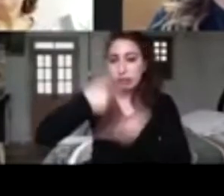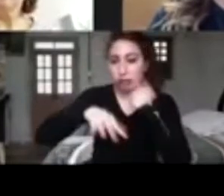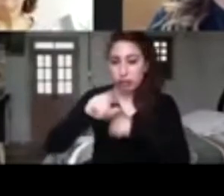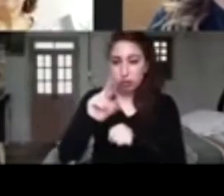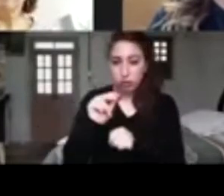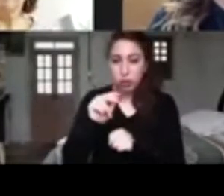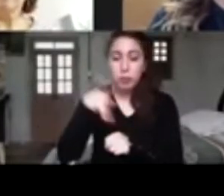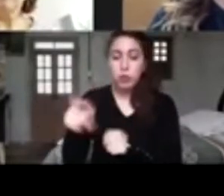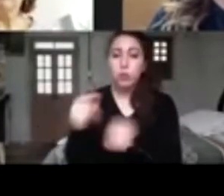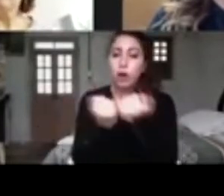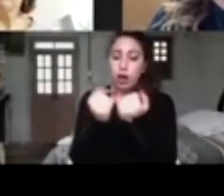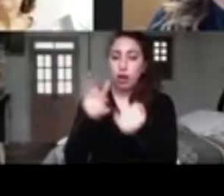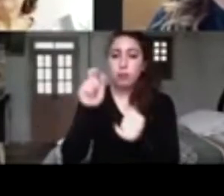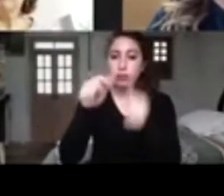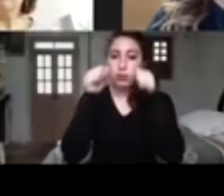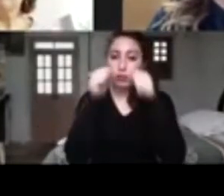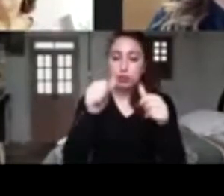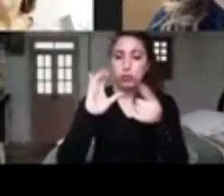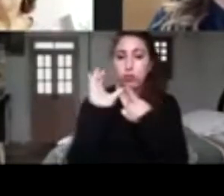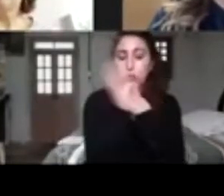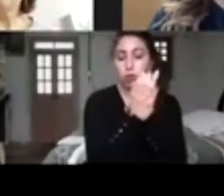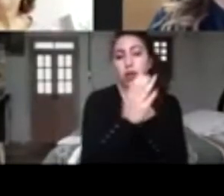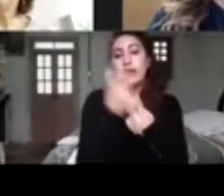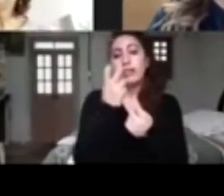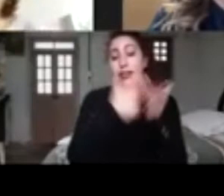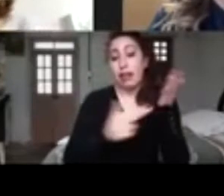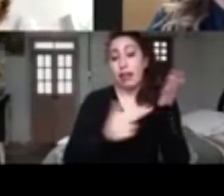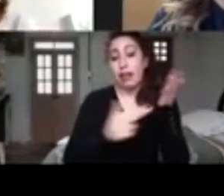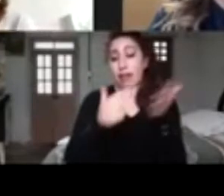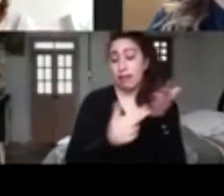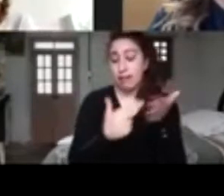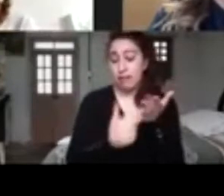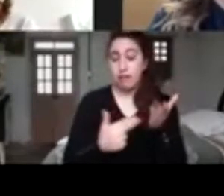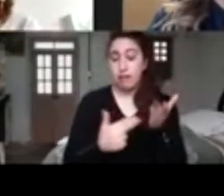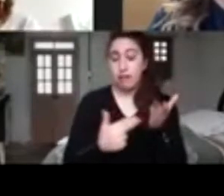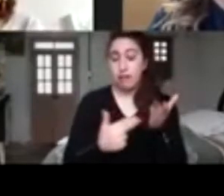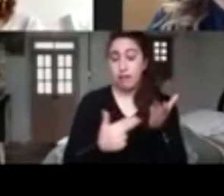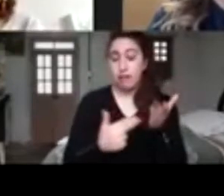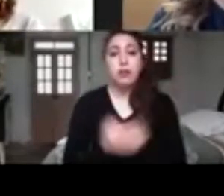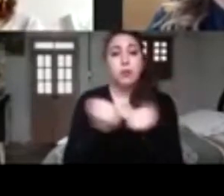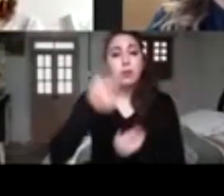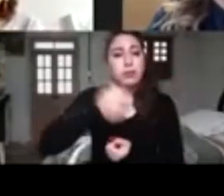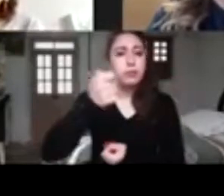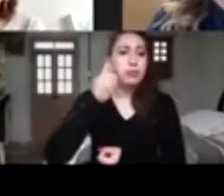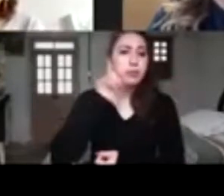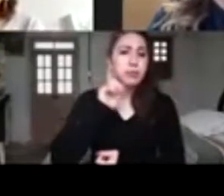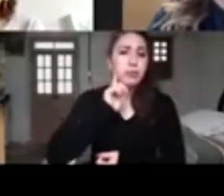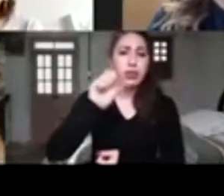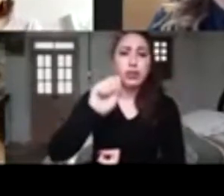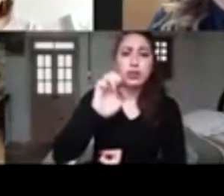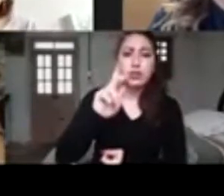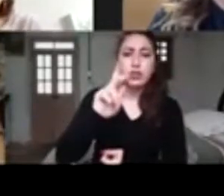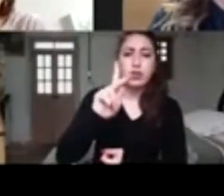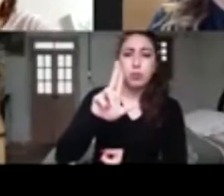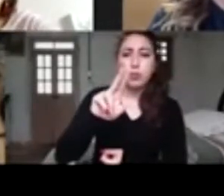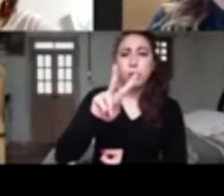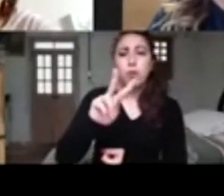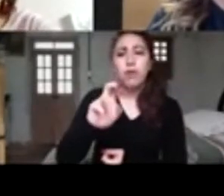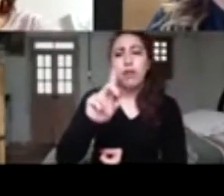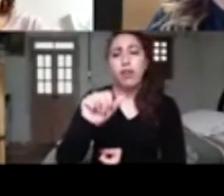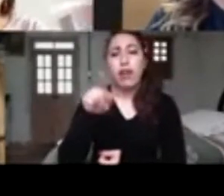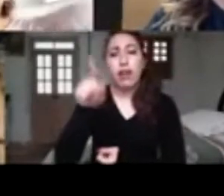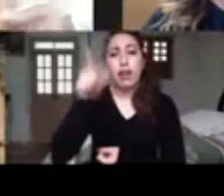este taller a través de su equipo. Saludamos a Maylí Sepúlveda, quien es directora general de Controla tu